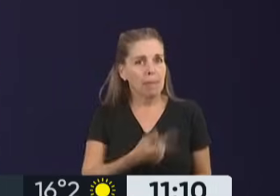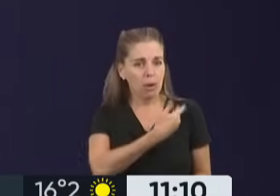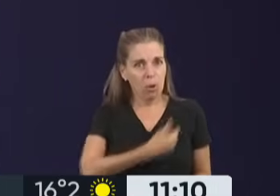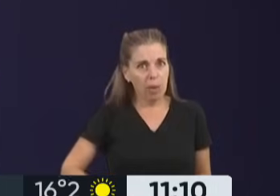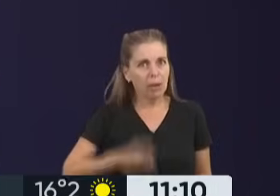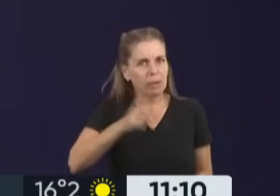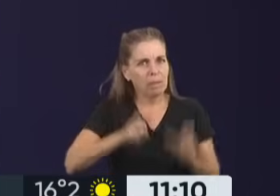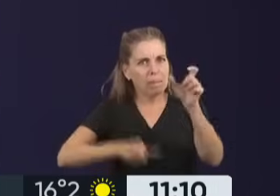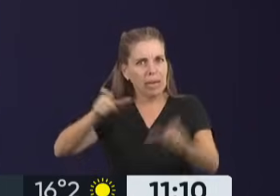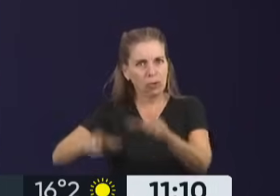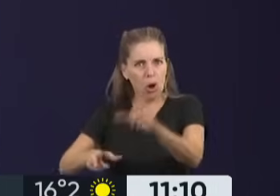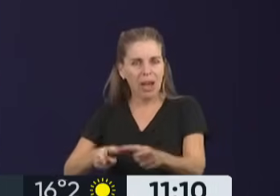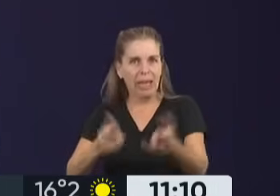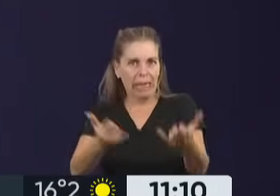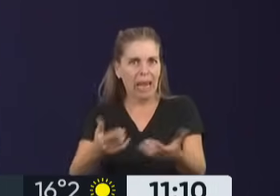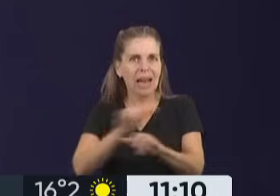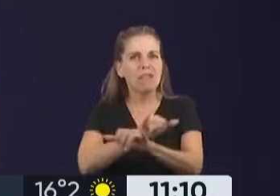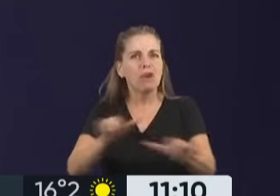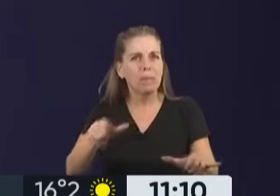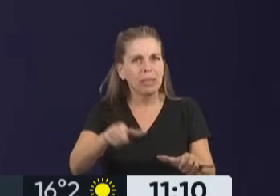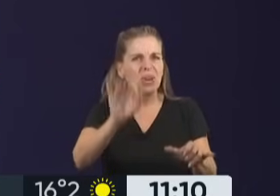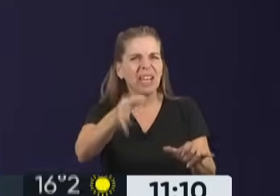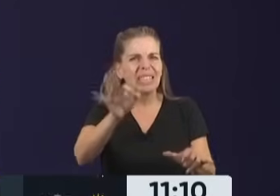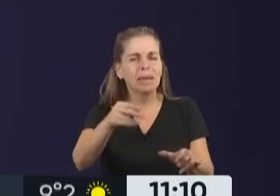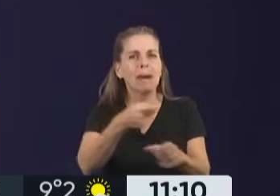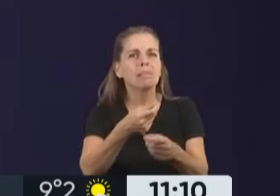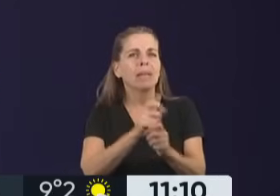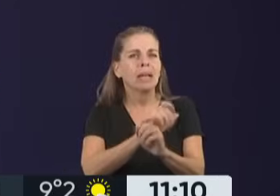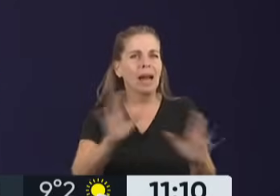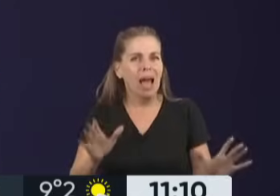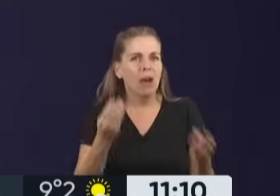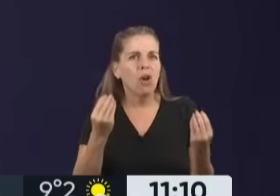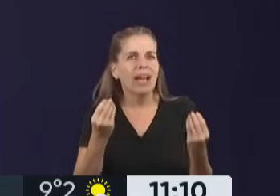pueda tener esa información, que es lo más importante para nosotros. Y después